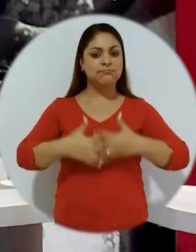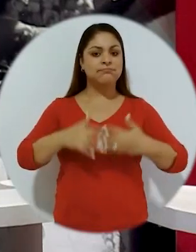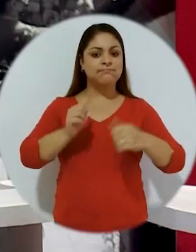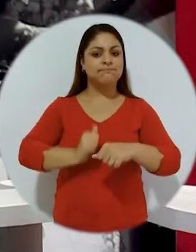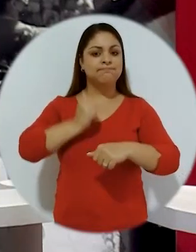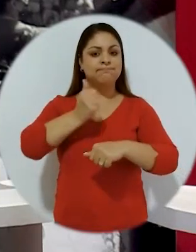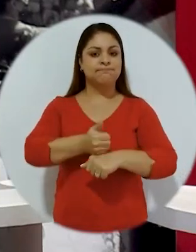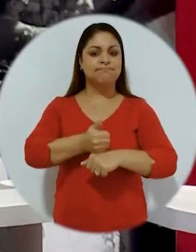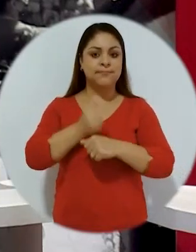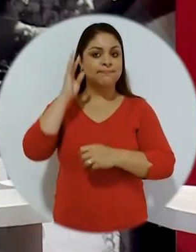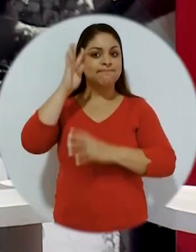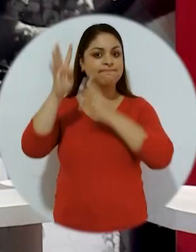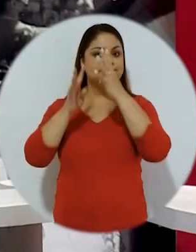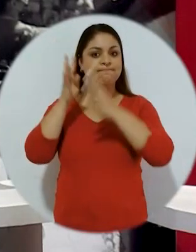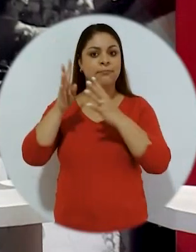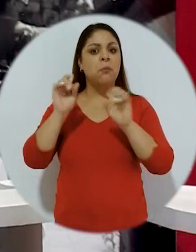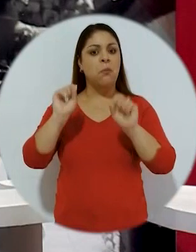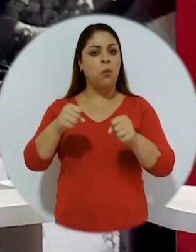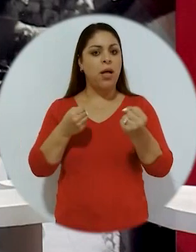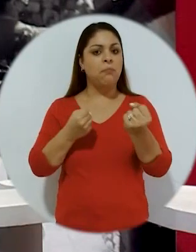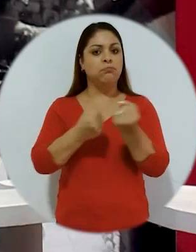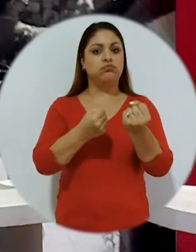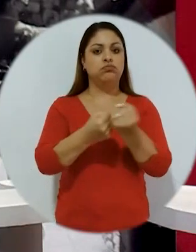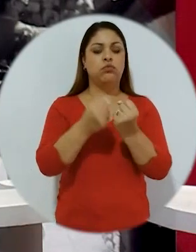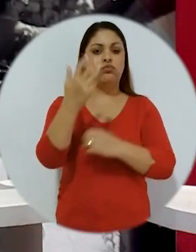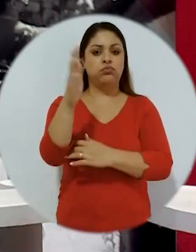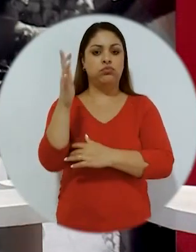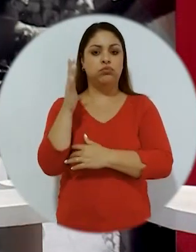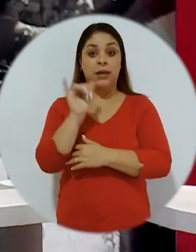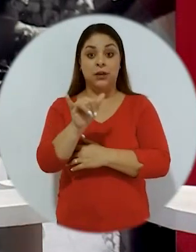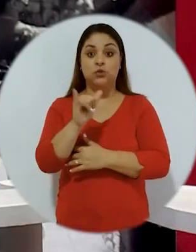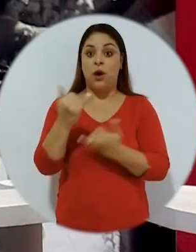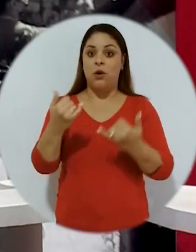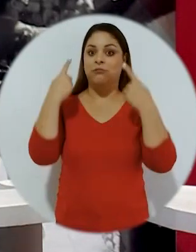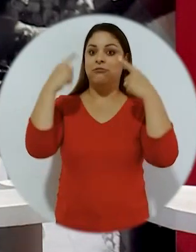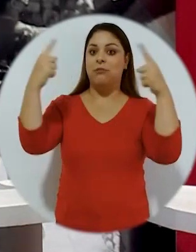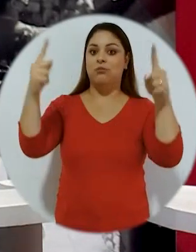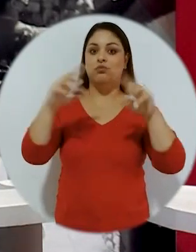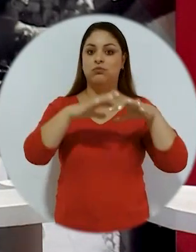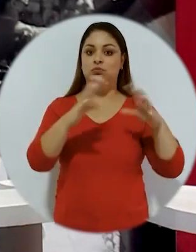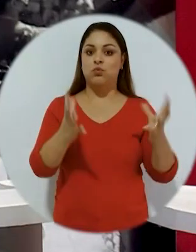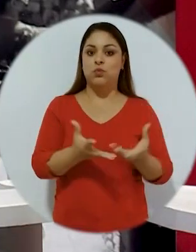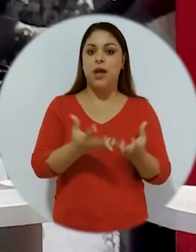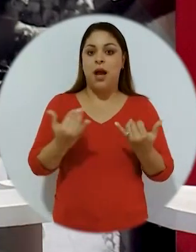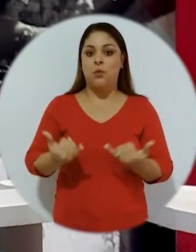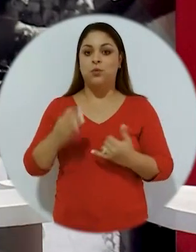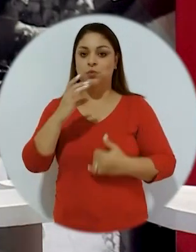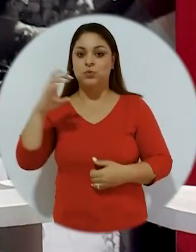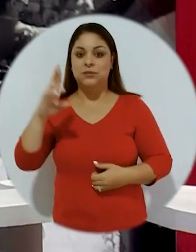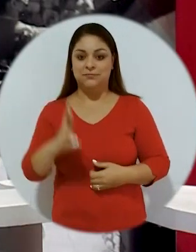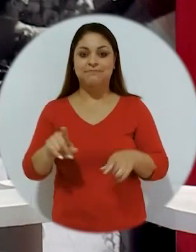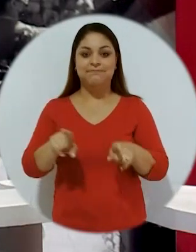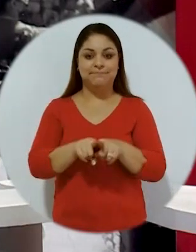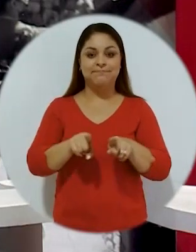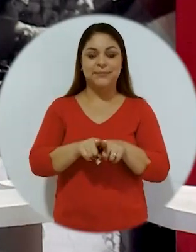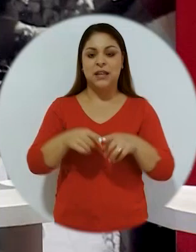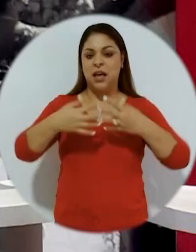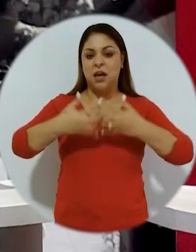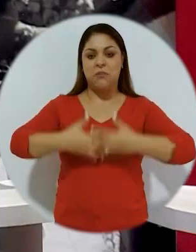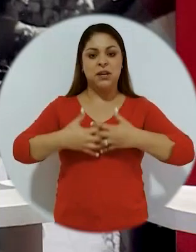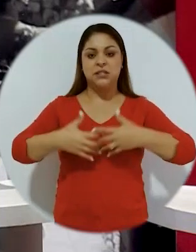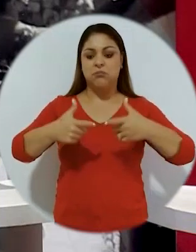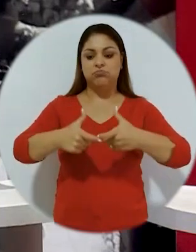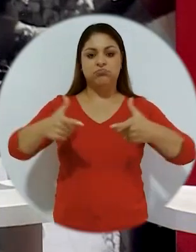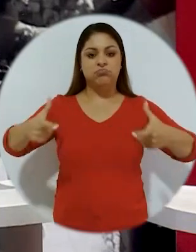que tengan un enfoque sostenible, una tendencia nacional y mundial en el cual pues empresas de todo tamaño pues